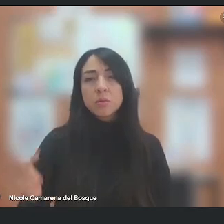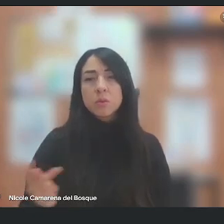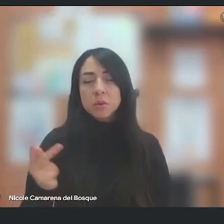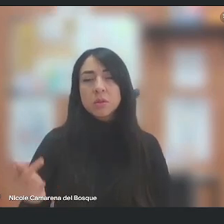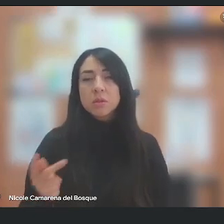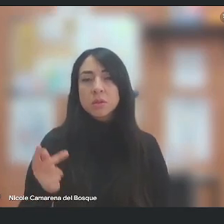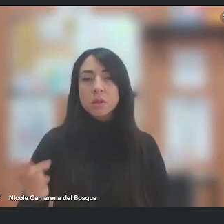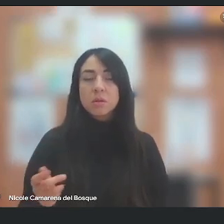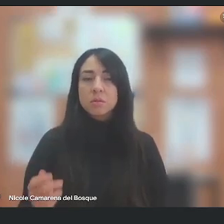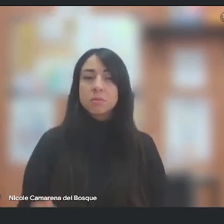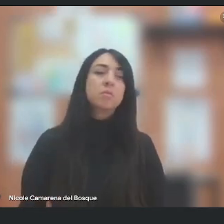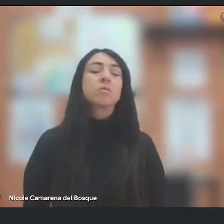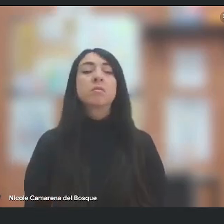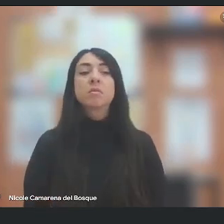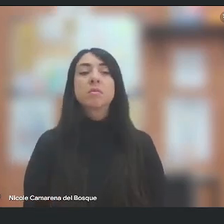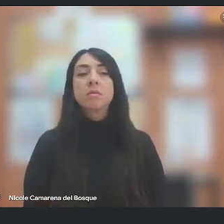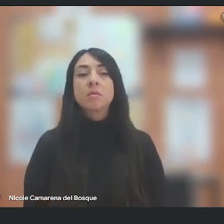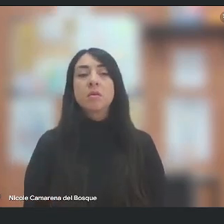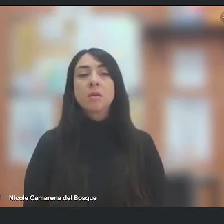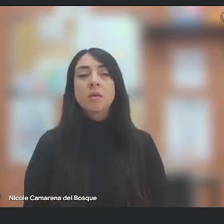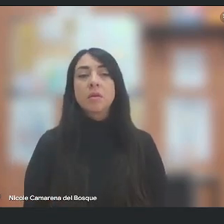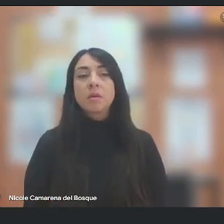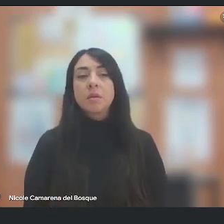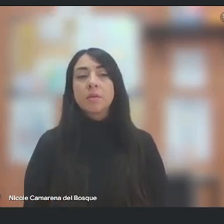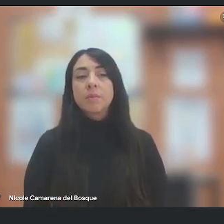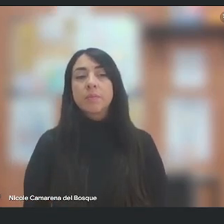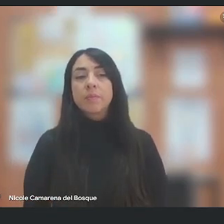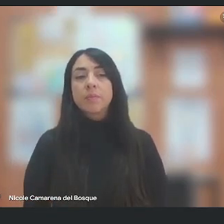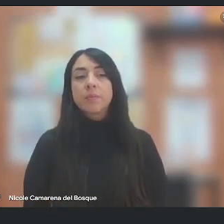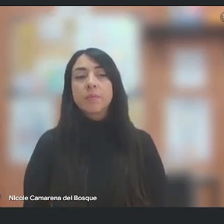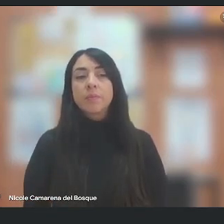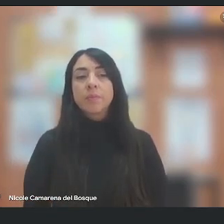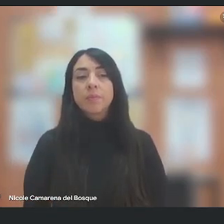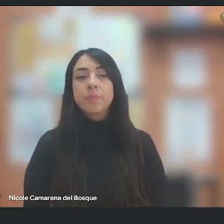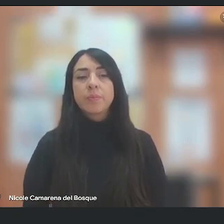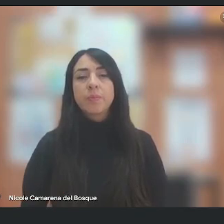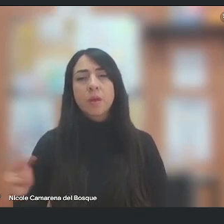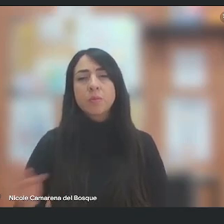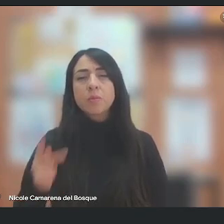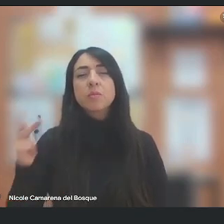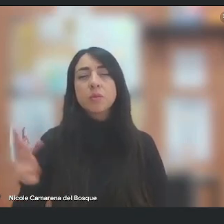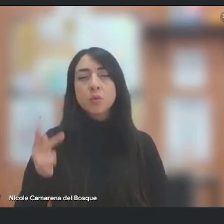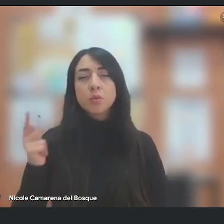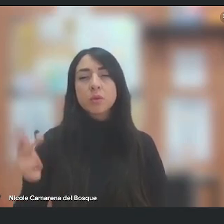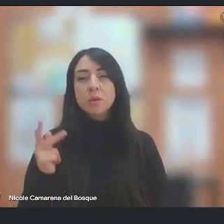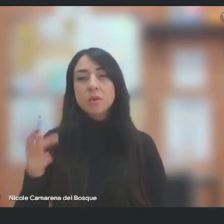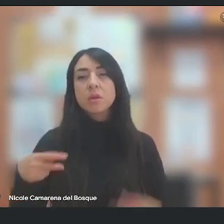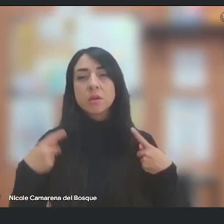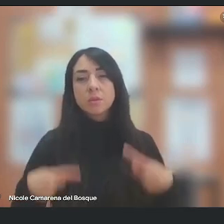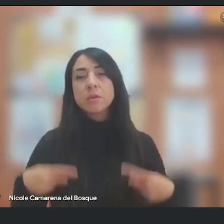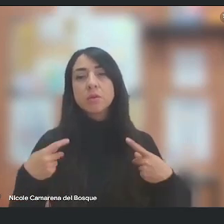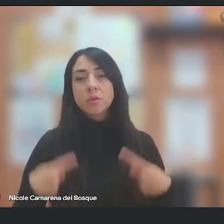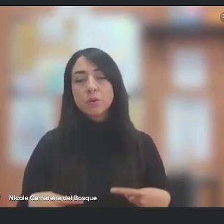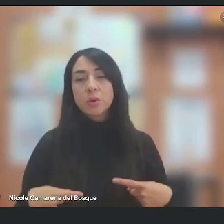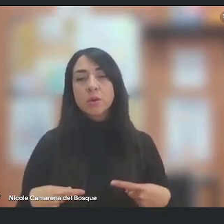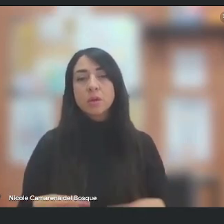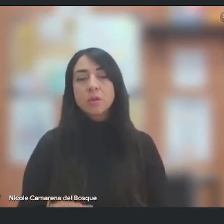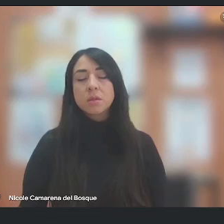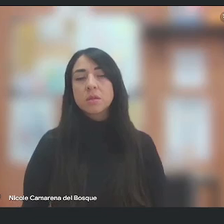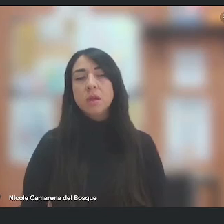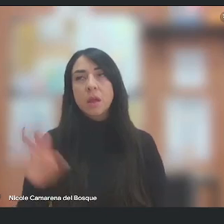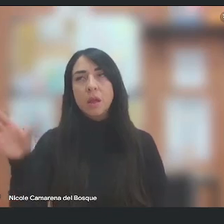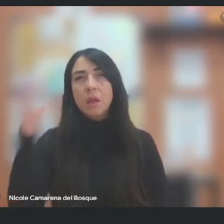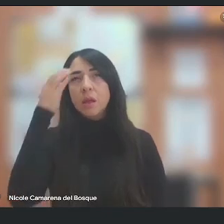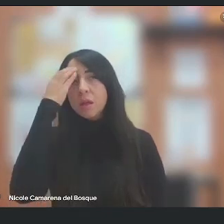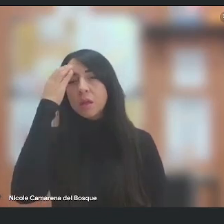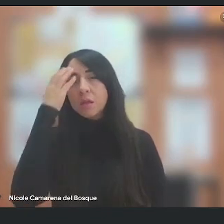el 2021 se vuelve a hacer una encuesta y seguían habiendo creencias de que la